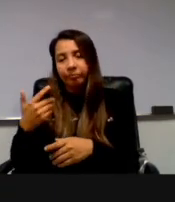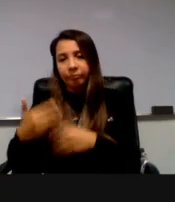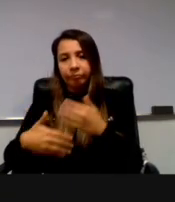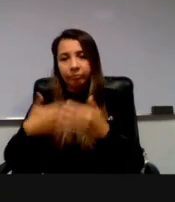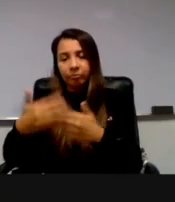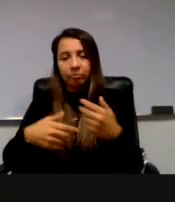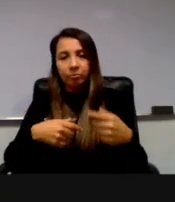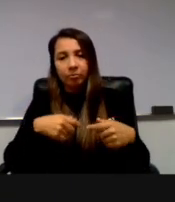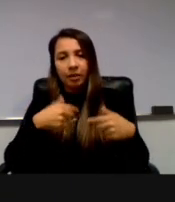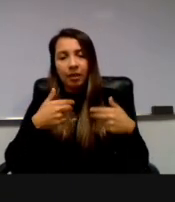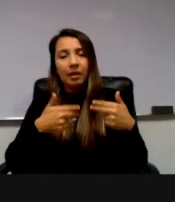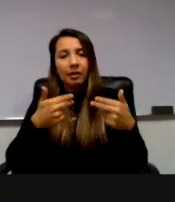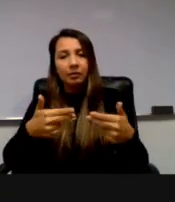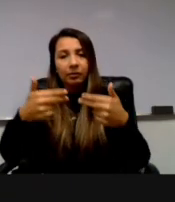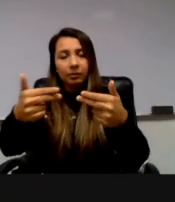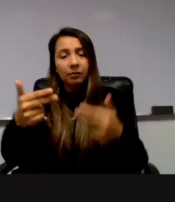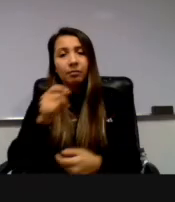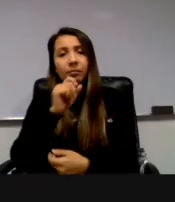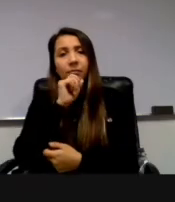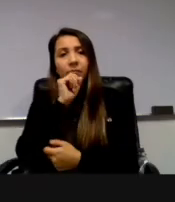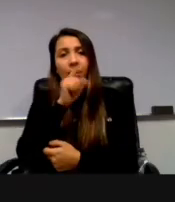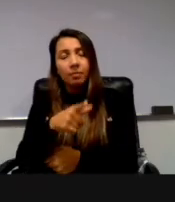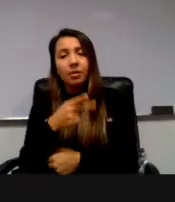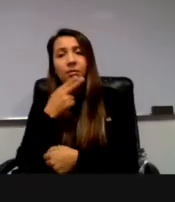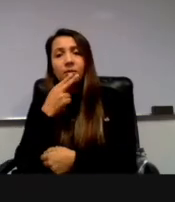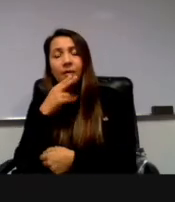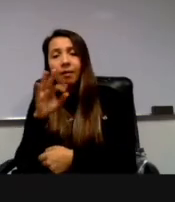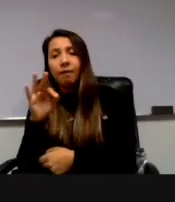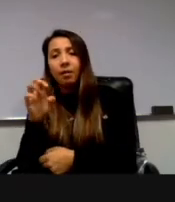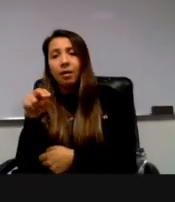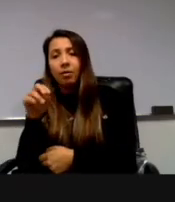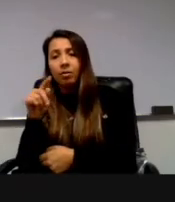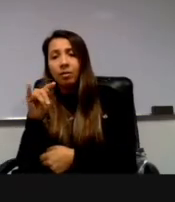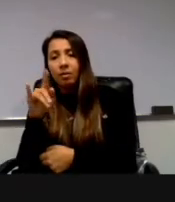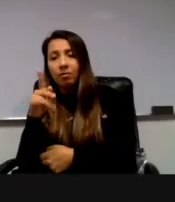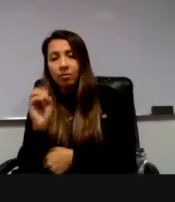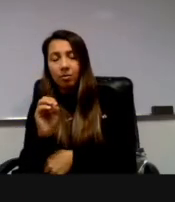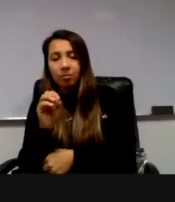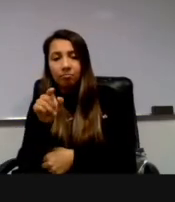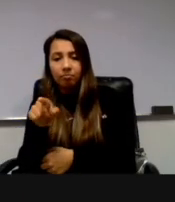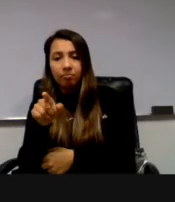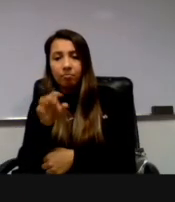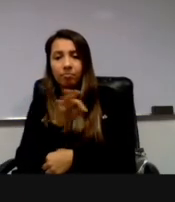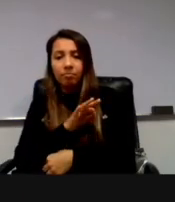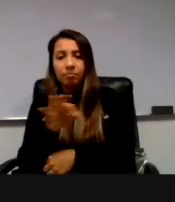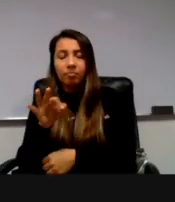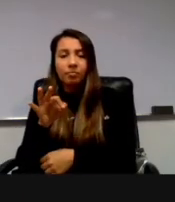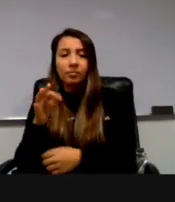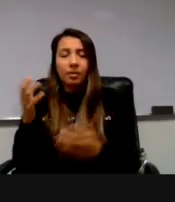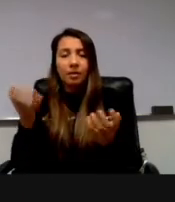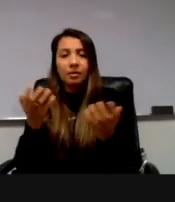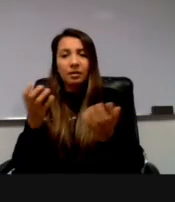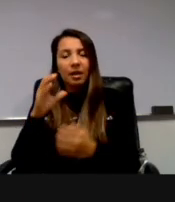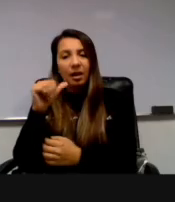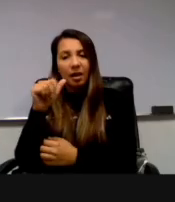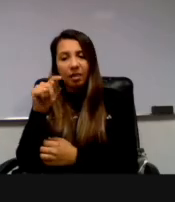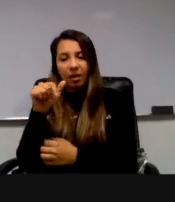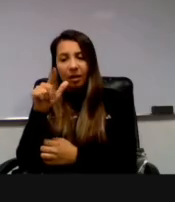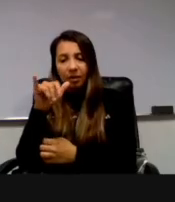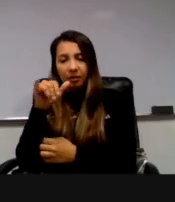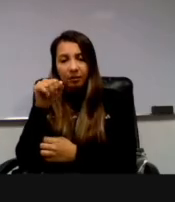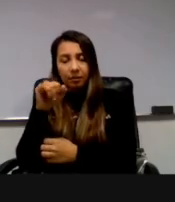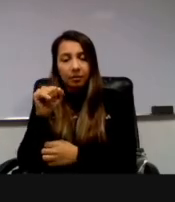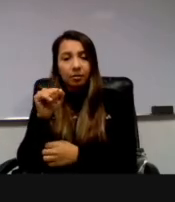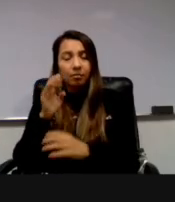funcionar como fenotipo, porque la molécula de RNA pues puede llevar a cabo catálisis biológicas, puede llevar a cabo